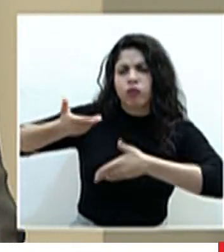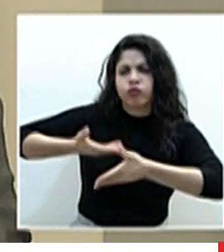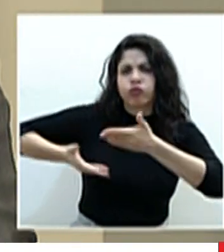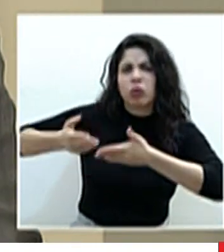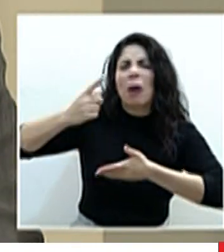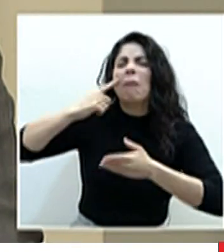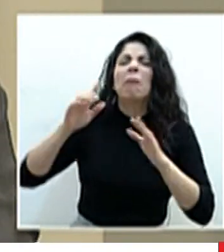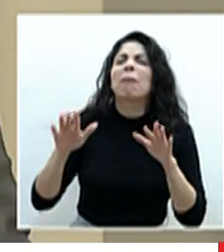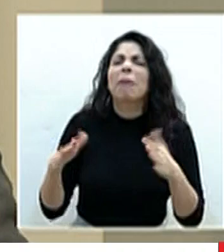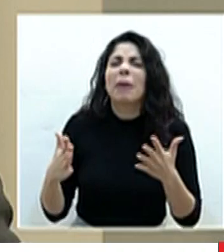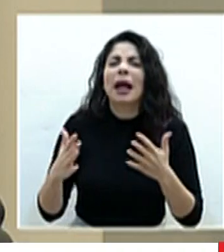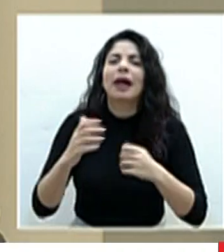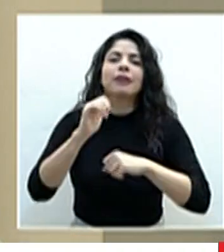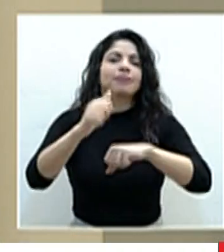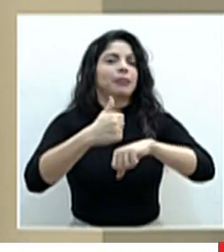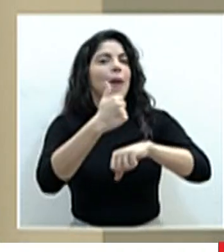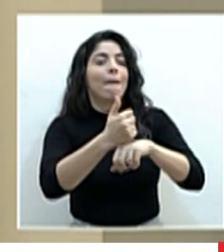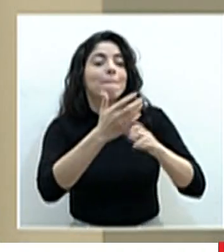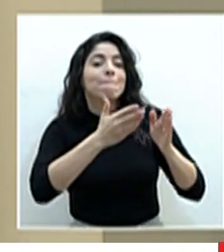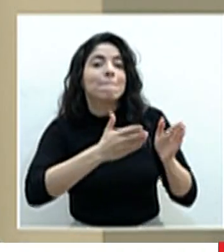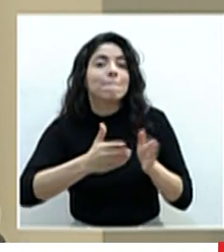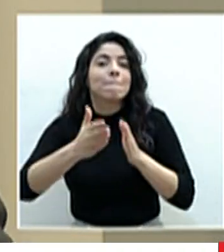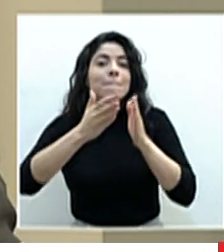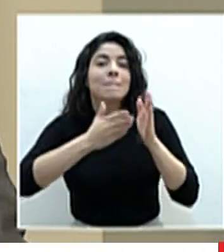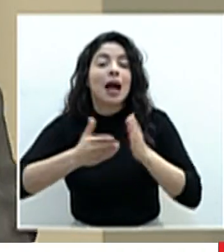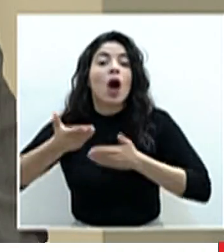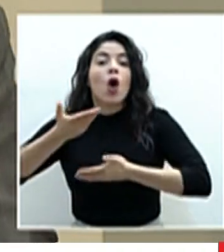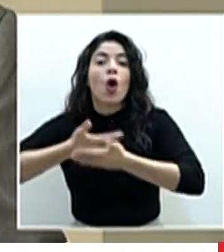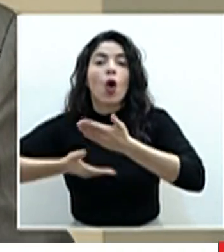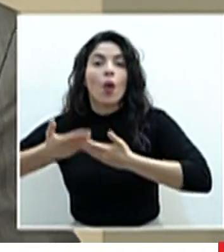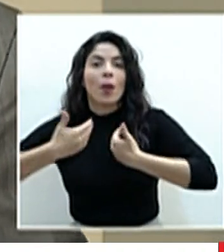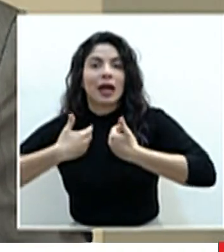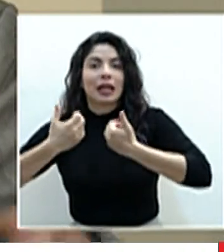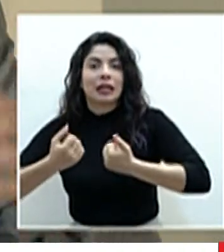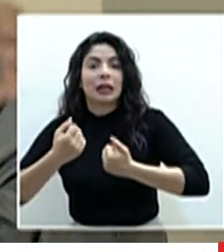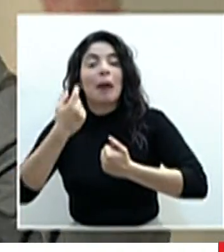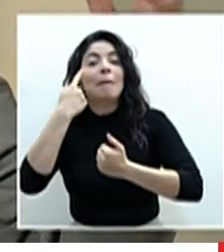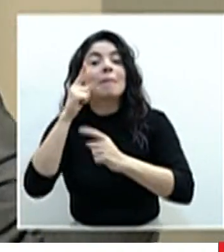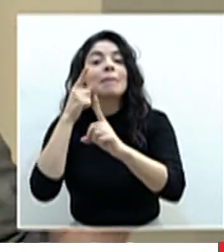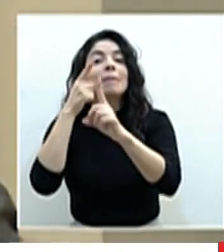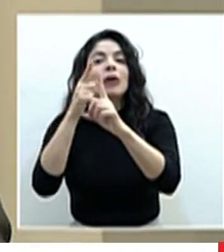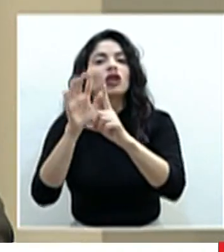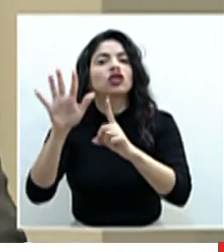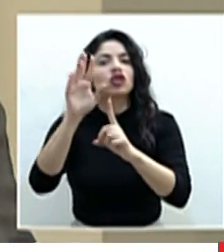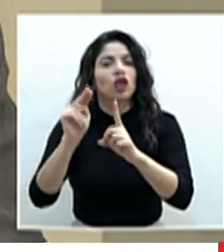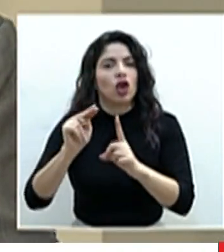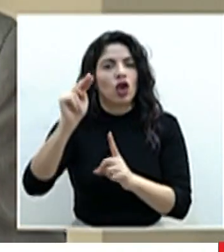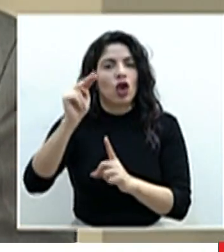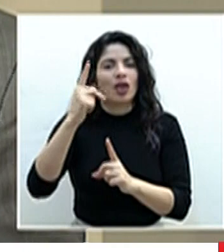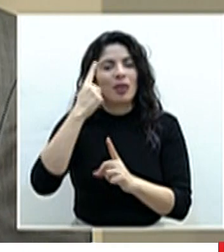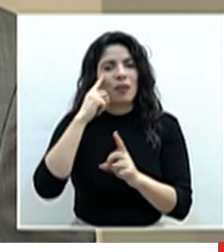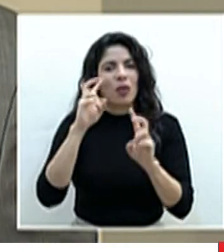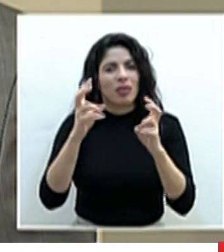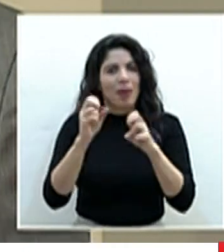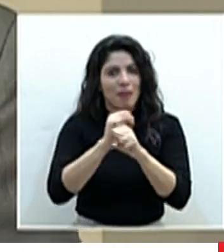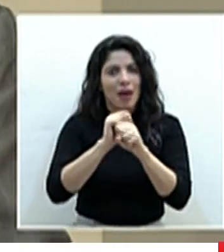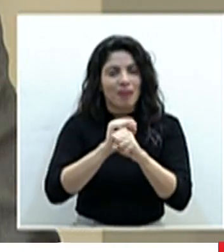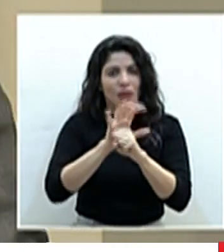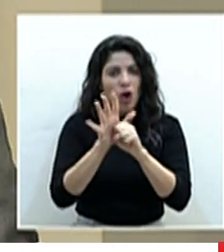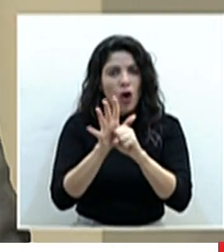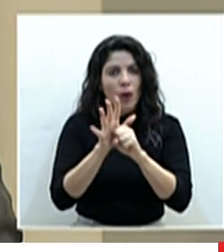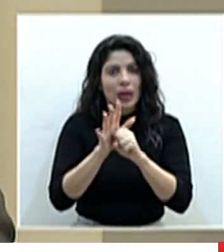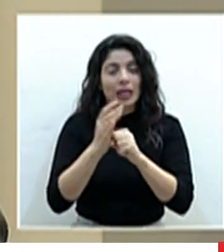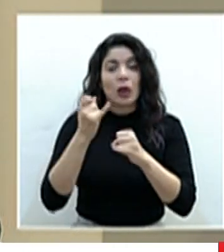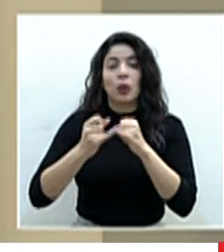para establecer un plan de cooperación sanitario para la zona norte en el contexto del COVID-19. Durante